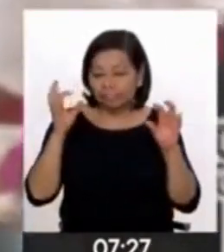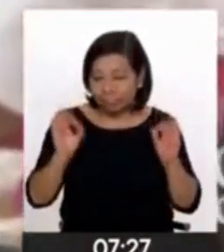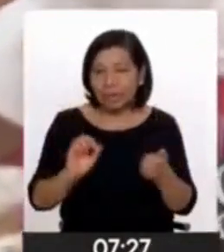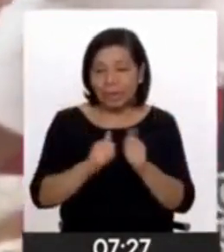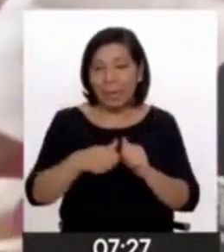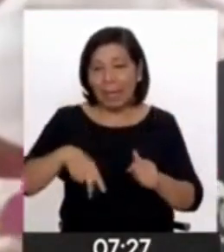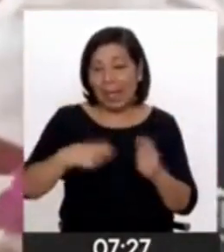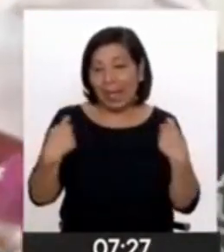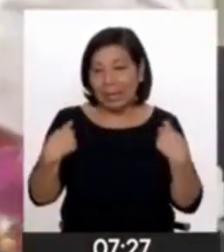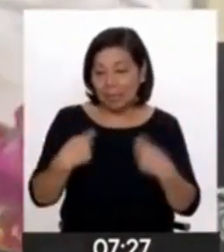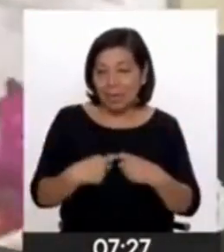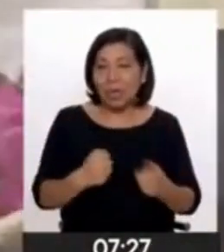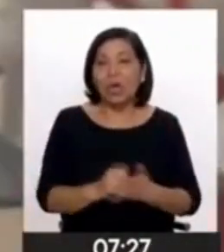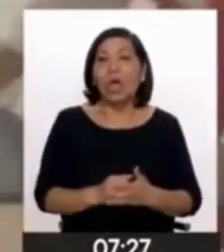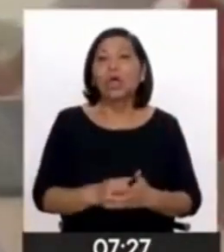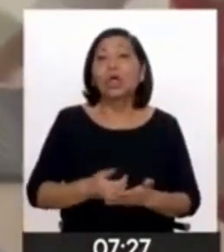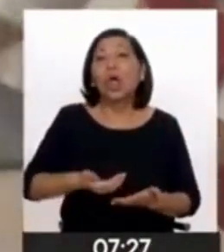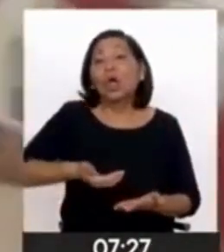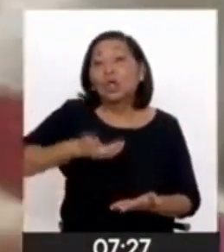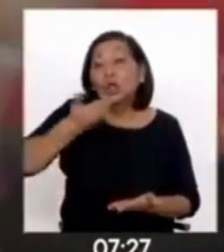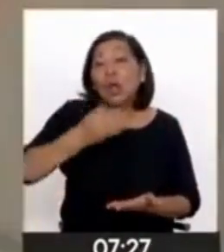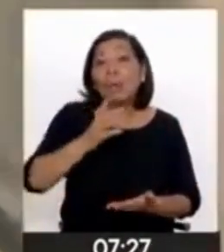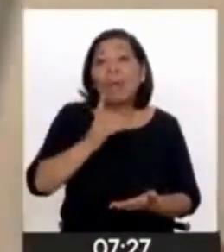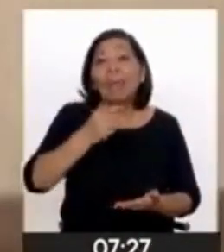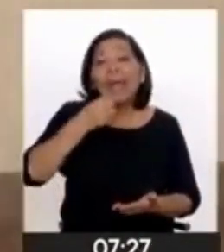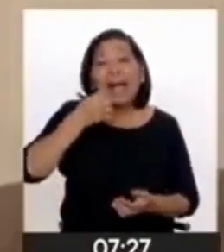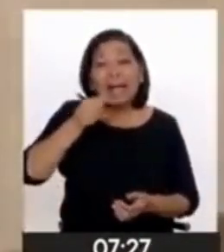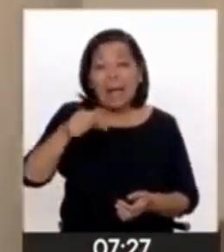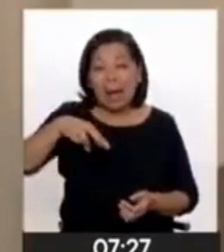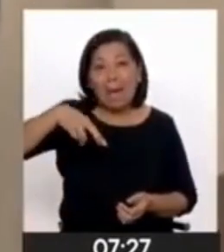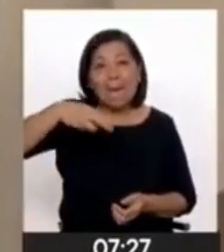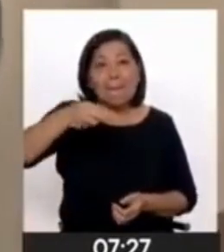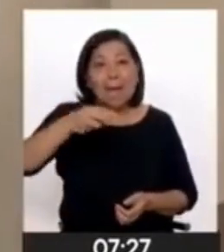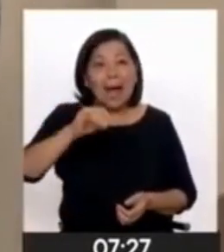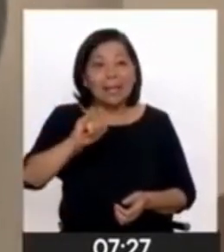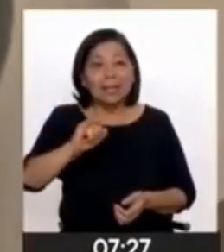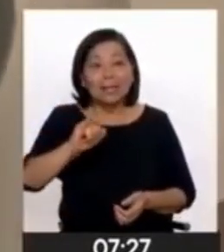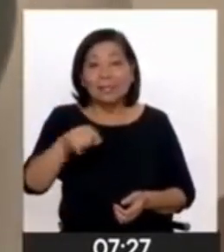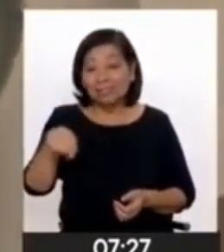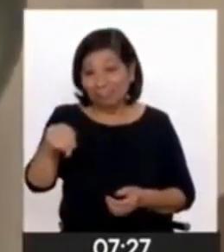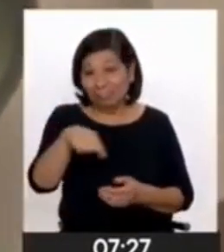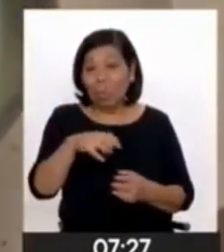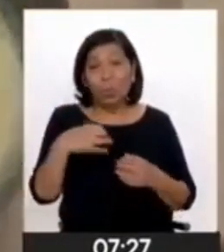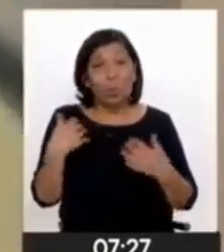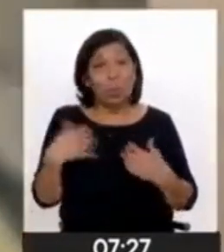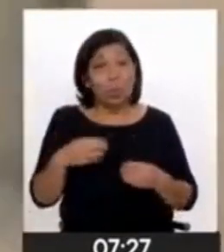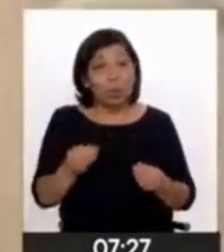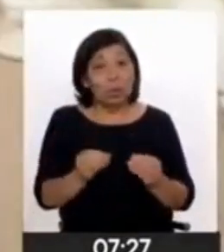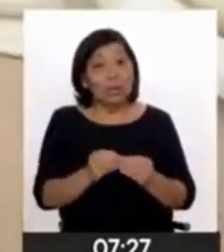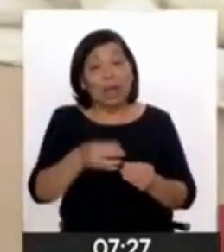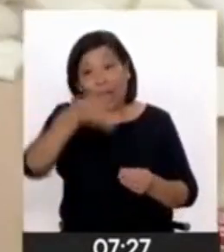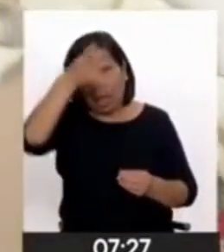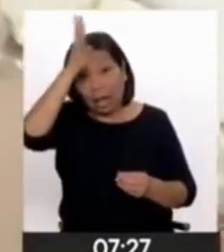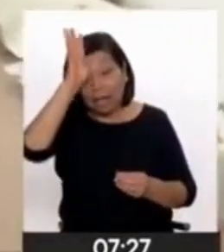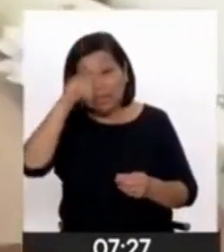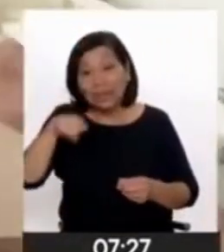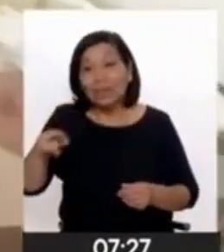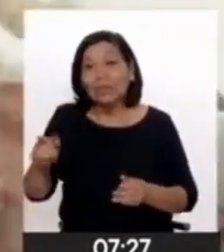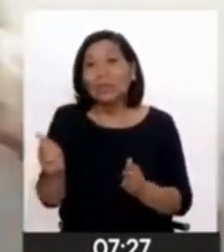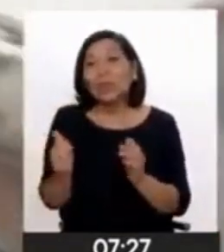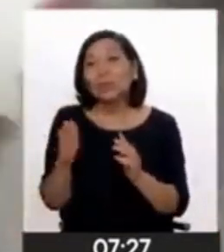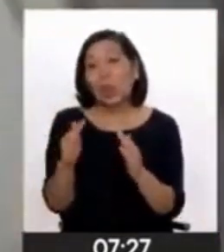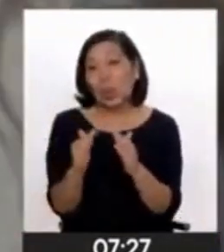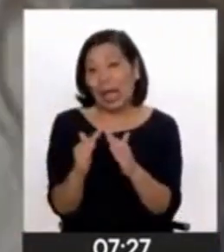plato típico de la selva peruana. Su insuperable sabor a maní y el maíz es potenciado con la gallina de chacra,